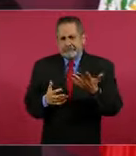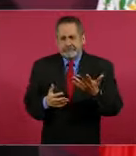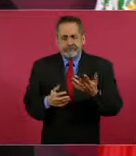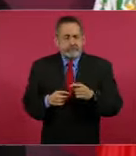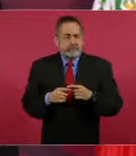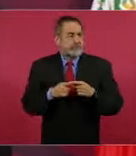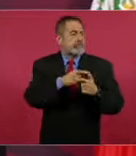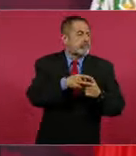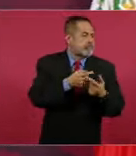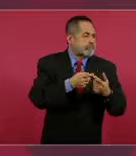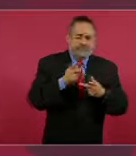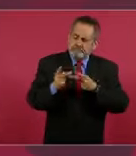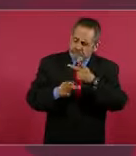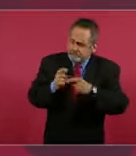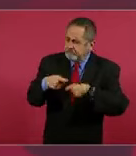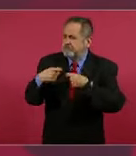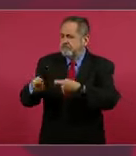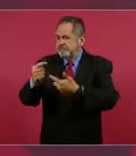prestaciones sociales,